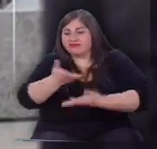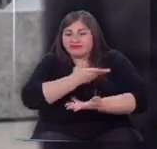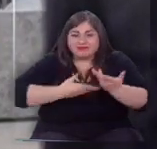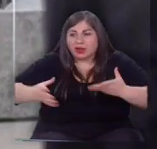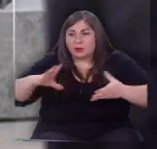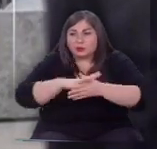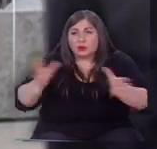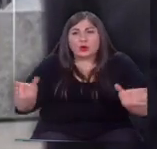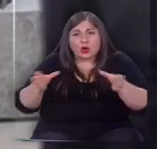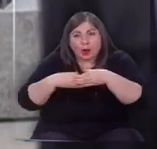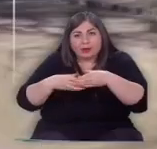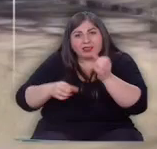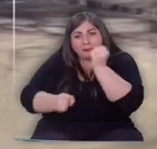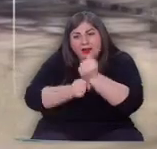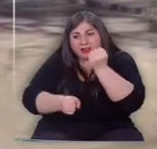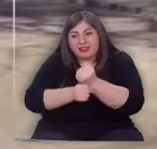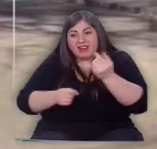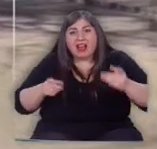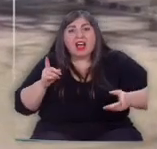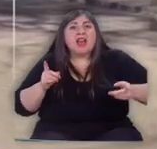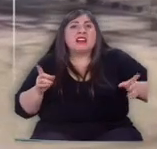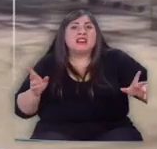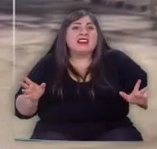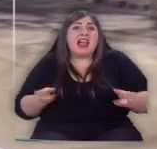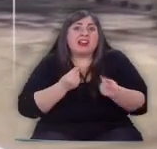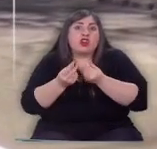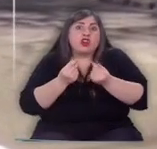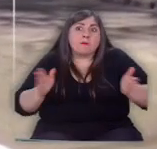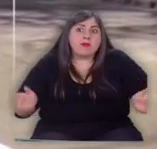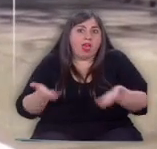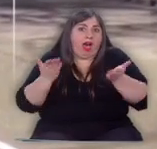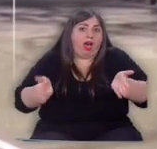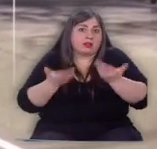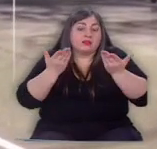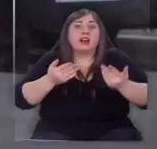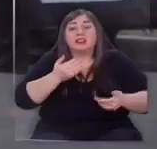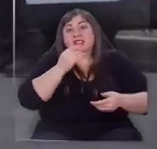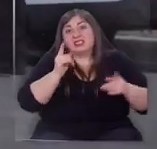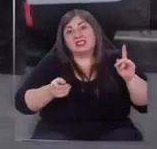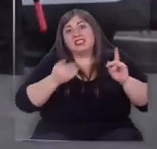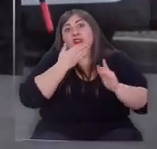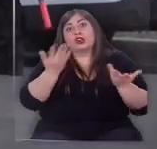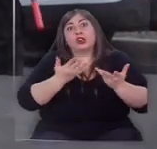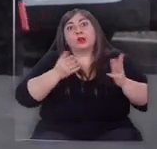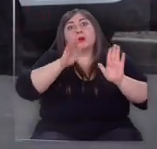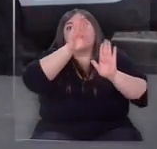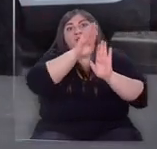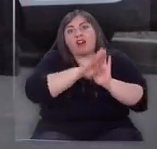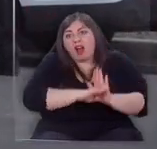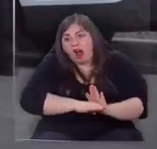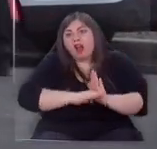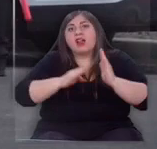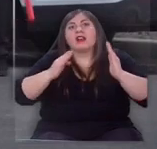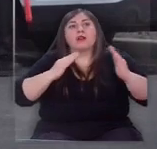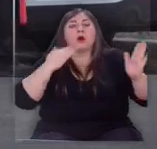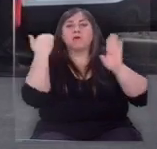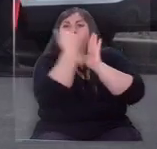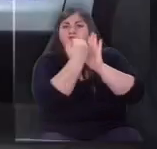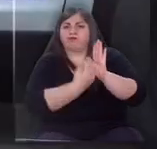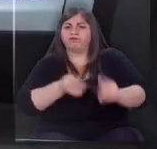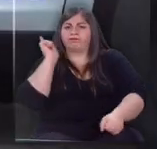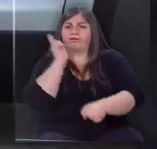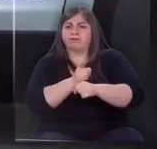un comité para organizar la reactivación de la economía en primer lugar y luego como ir reduciendo también de a poco las restricciones para la